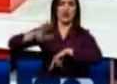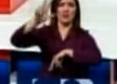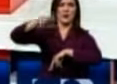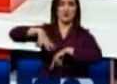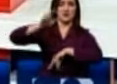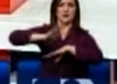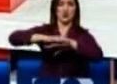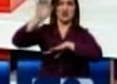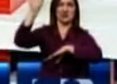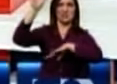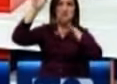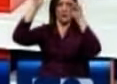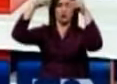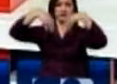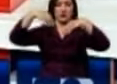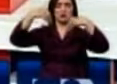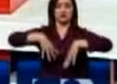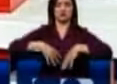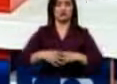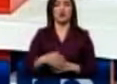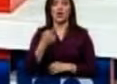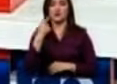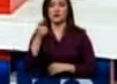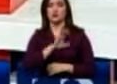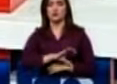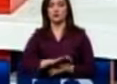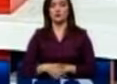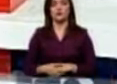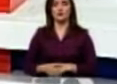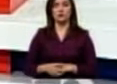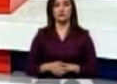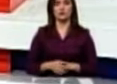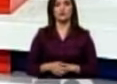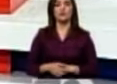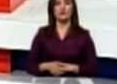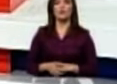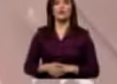las inclemencias del tiempo, según la empresa pública metropolitana de Movilidad y Obras Públicas.